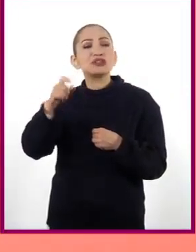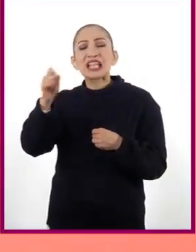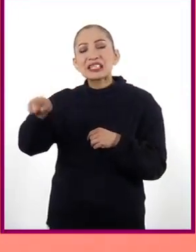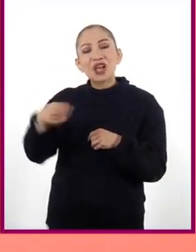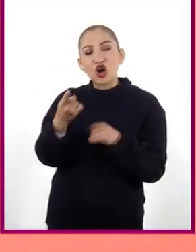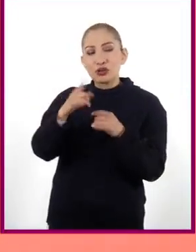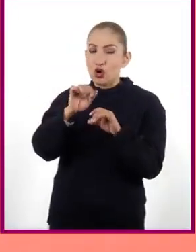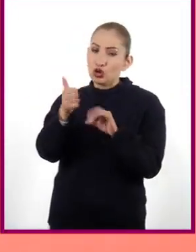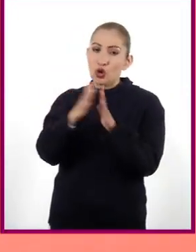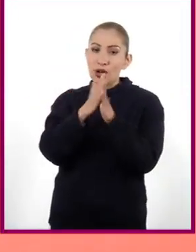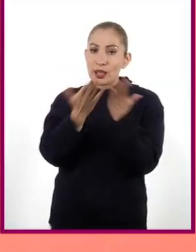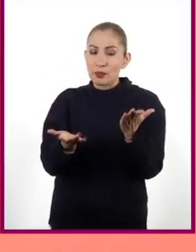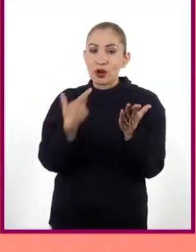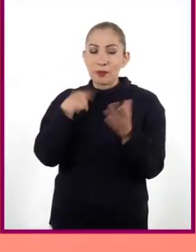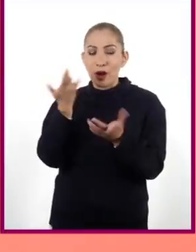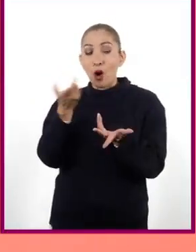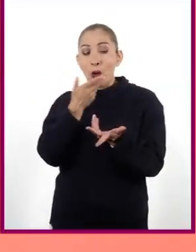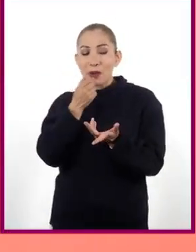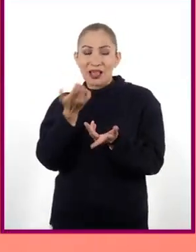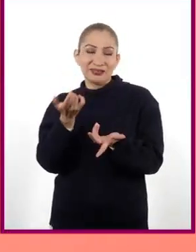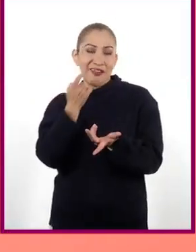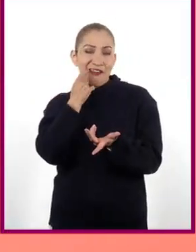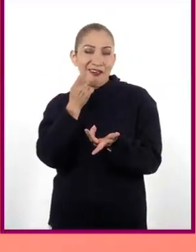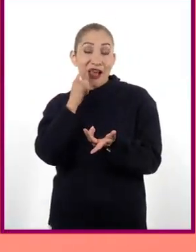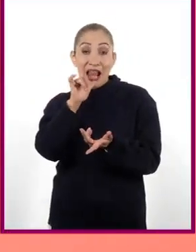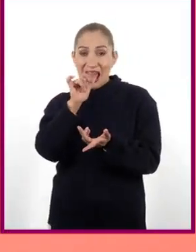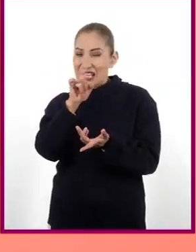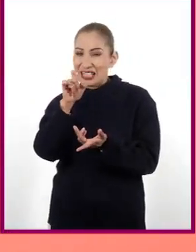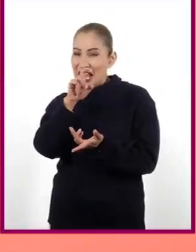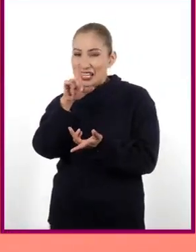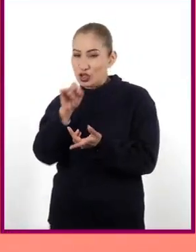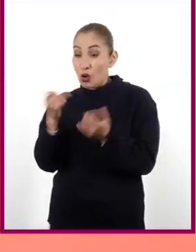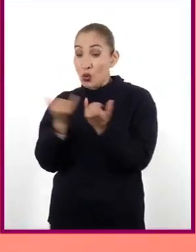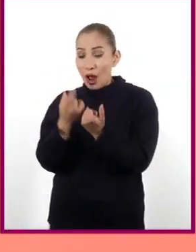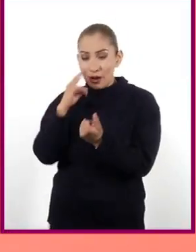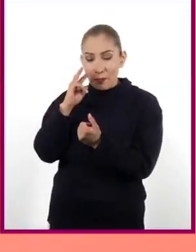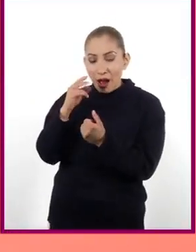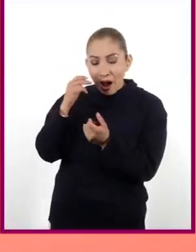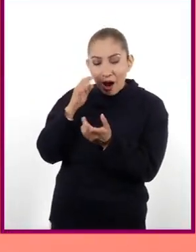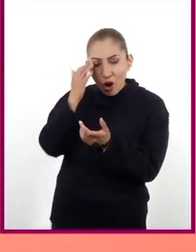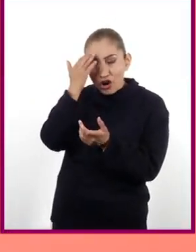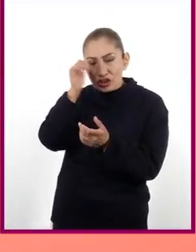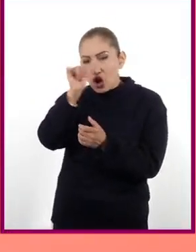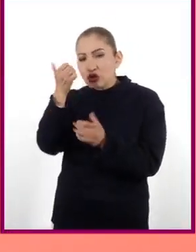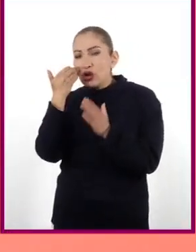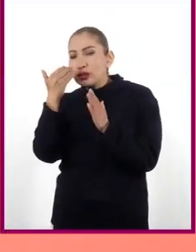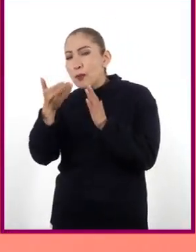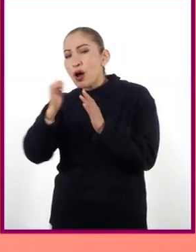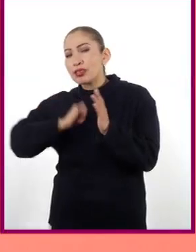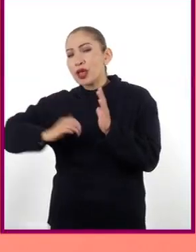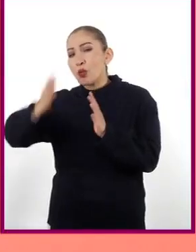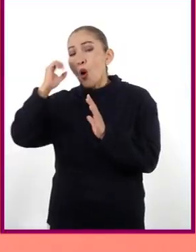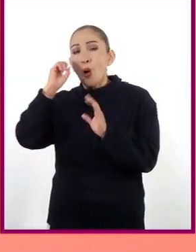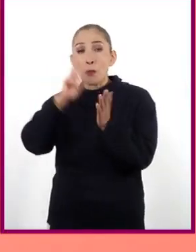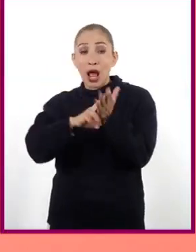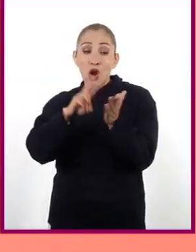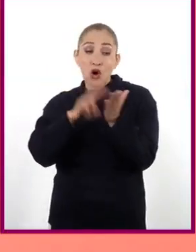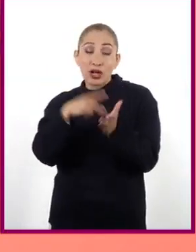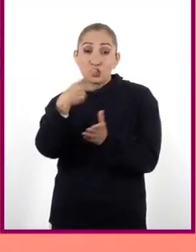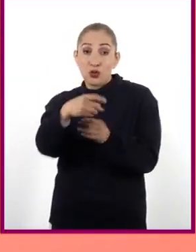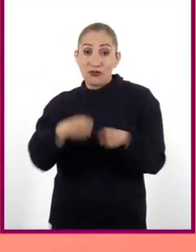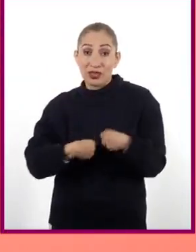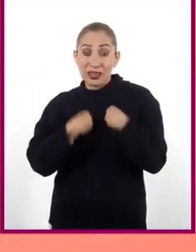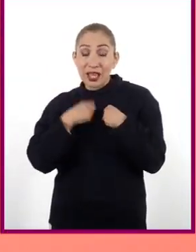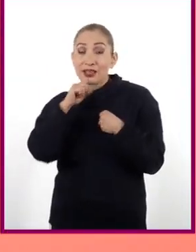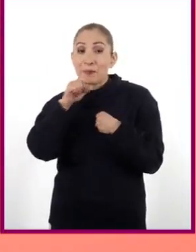de otra obra sobre pícaros que, como El Lazarillo, les permitirá asomarse a otras épocas, otros valores y